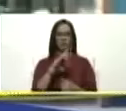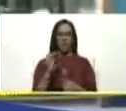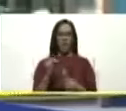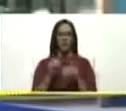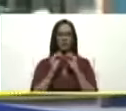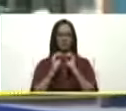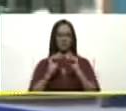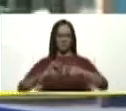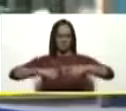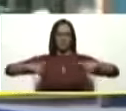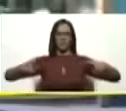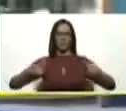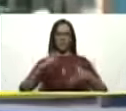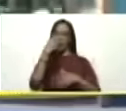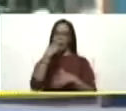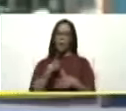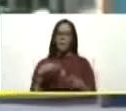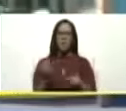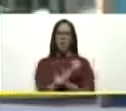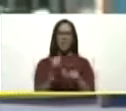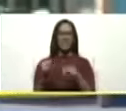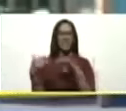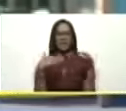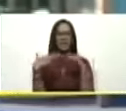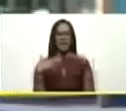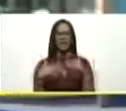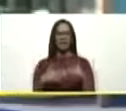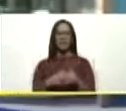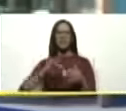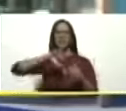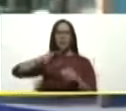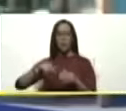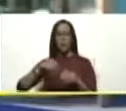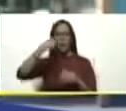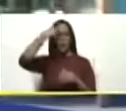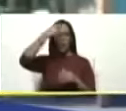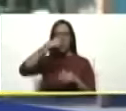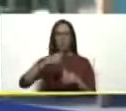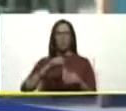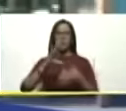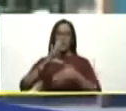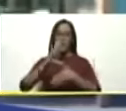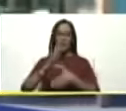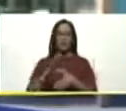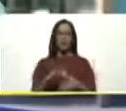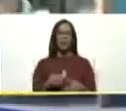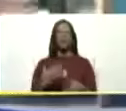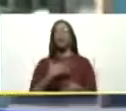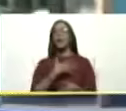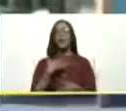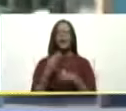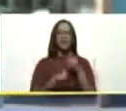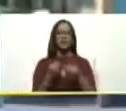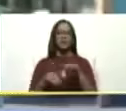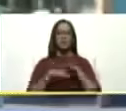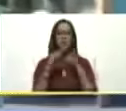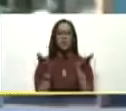violencia, de guerra, de explotar y saquear a los pueblos de la América. lo han pretendido en el mundo